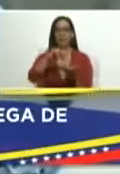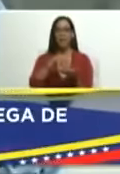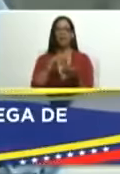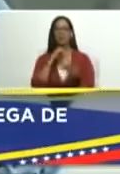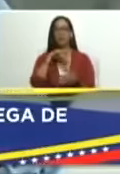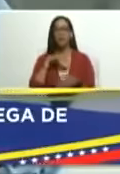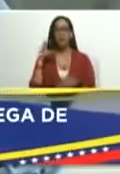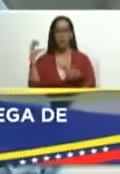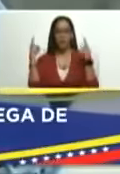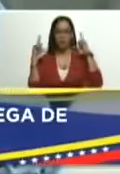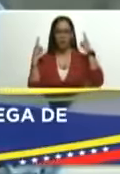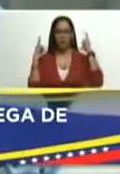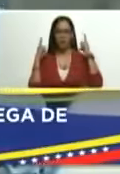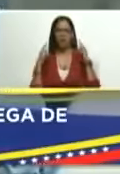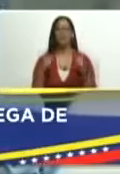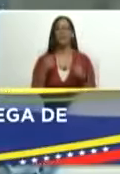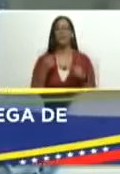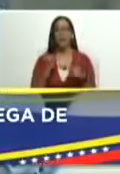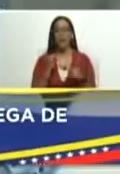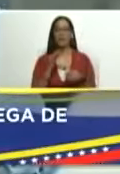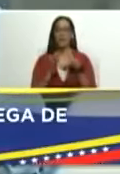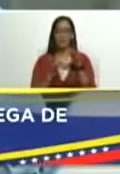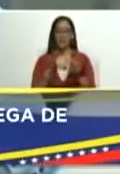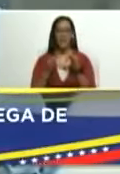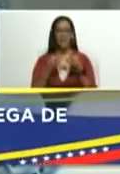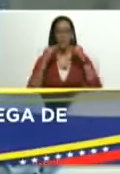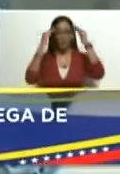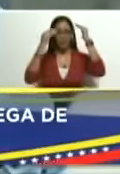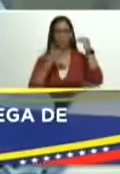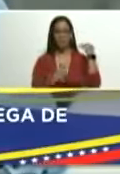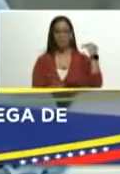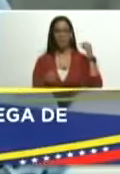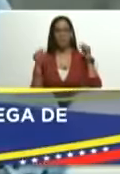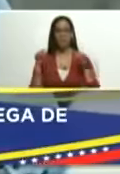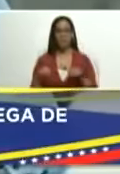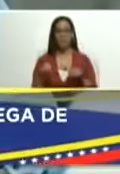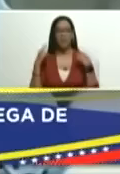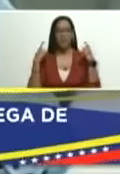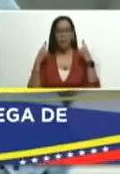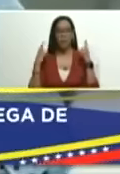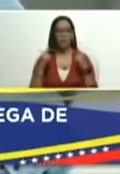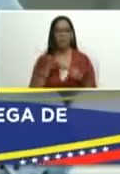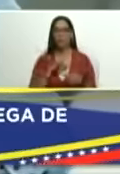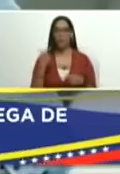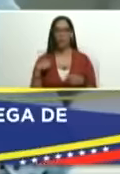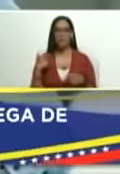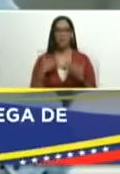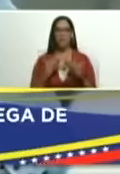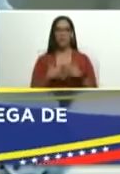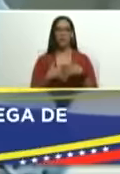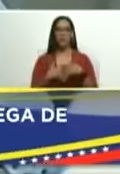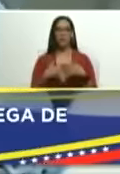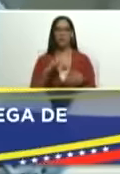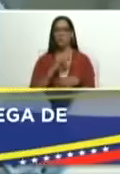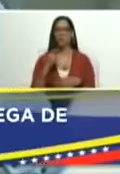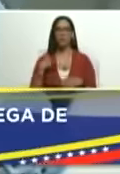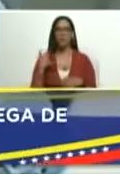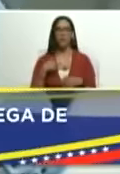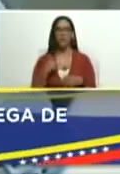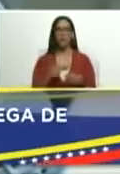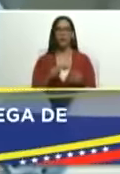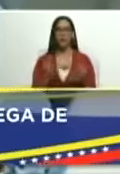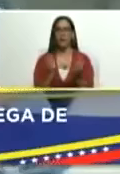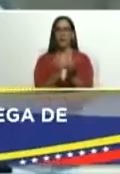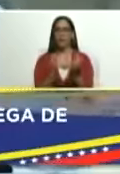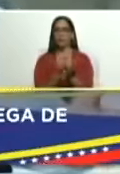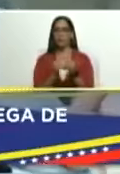Guaira. Hay que aclararle, mi comandante presidente, que aquí en La Guaira no tenemos industria, no tenemos minerales